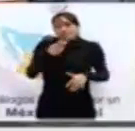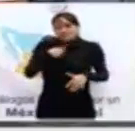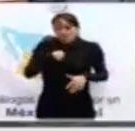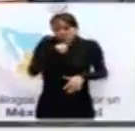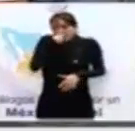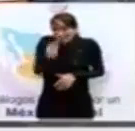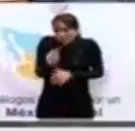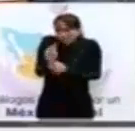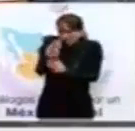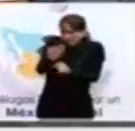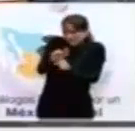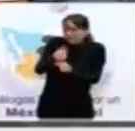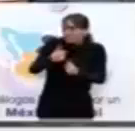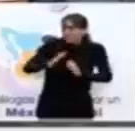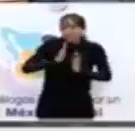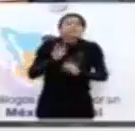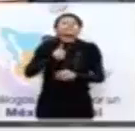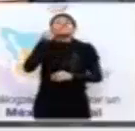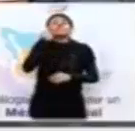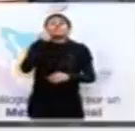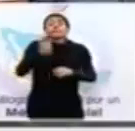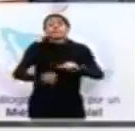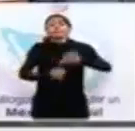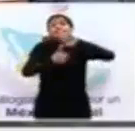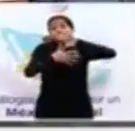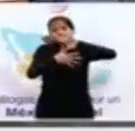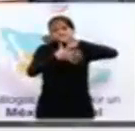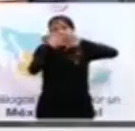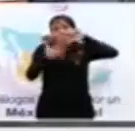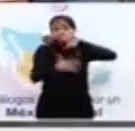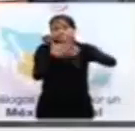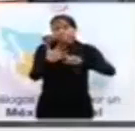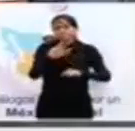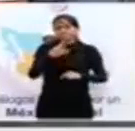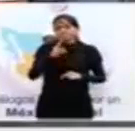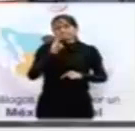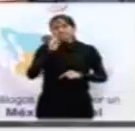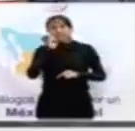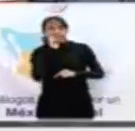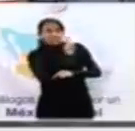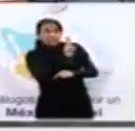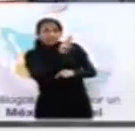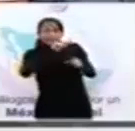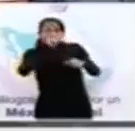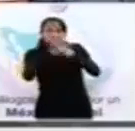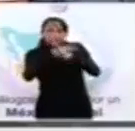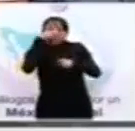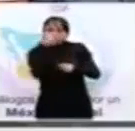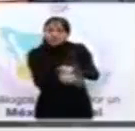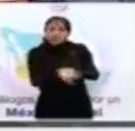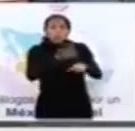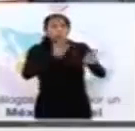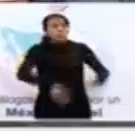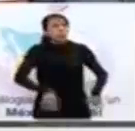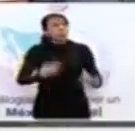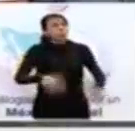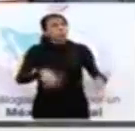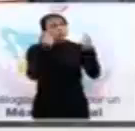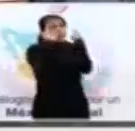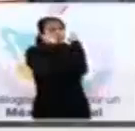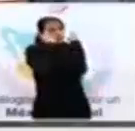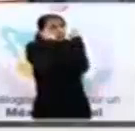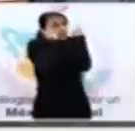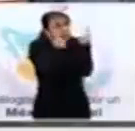extranjero. Les cuento que en América Latina México es emblemático de una cantidad de cosas de política pública que aquí se discuten como que hubiera